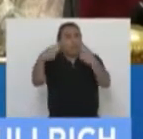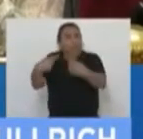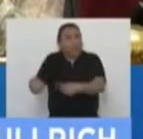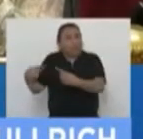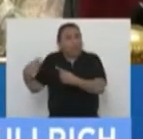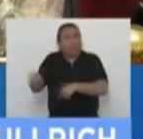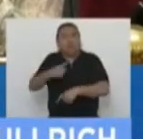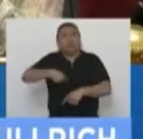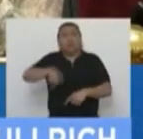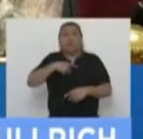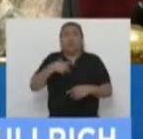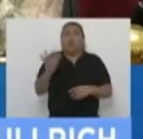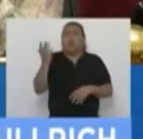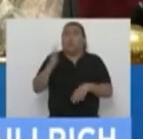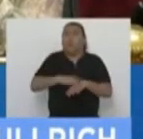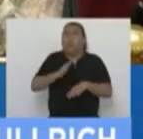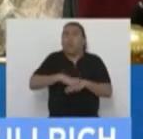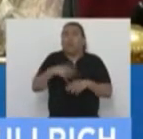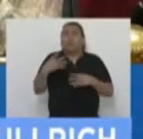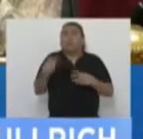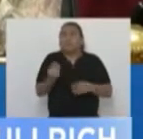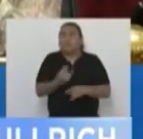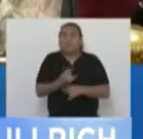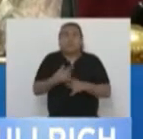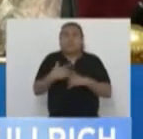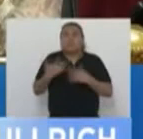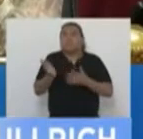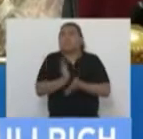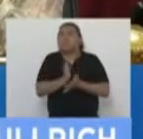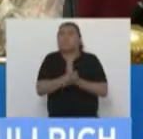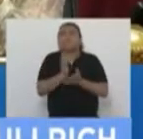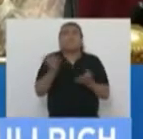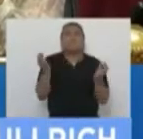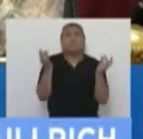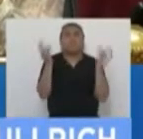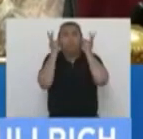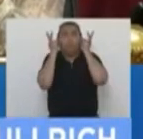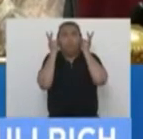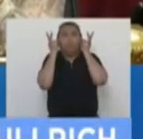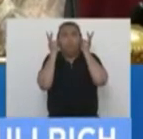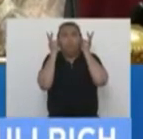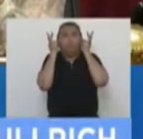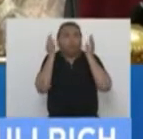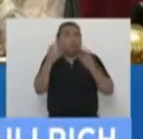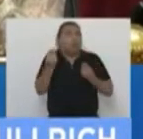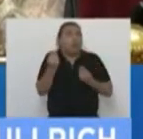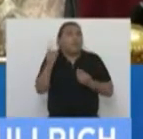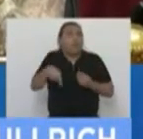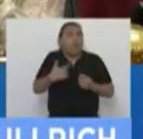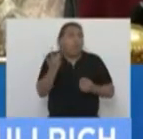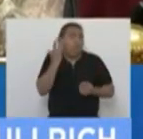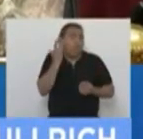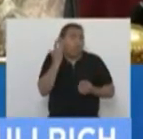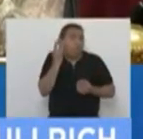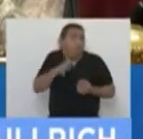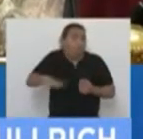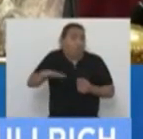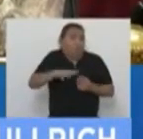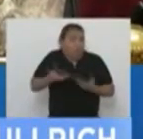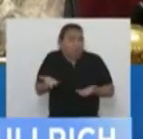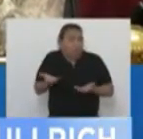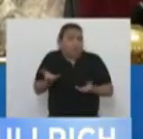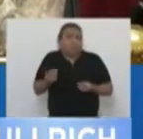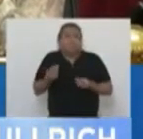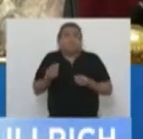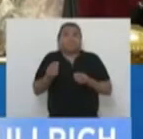un dedo, puede ser que se tropiecen al caminar porque no pueden flexionar el tobillo. Bueno, hay una innumerable